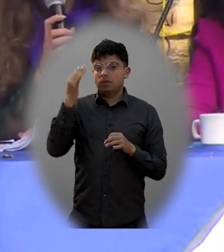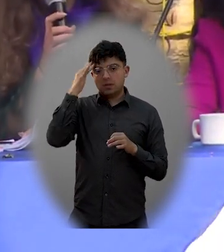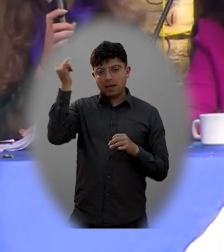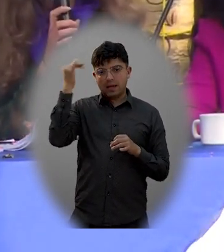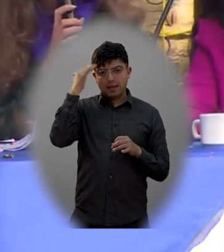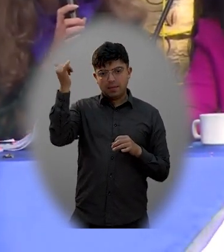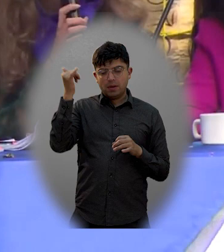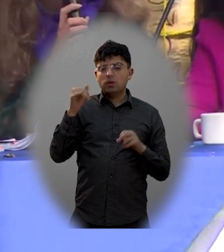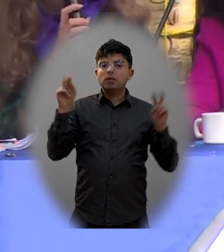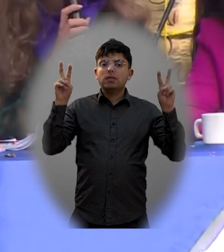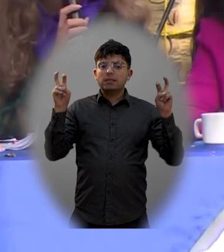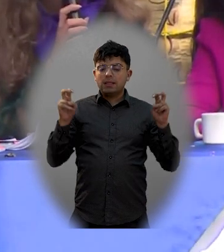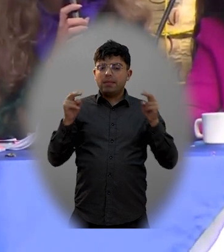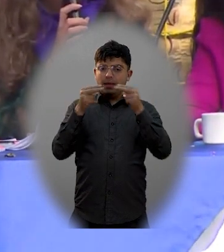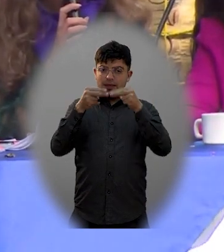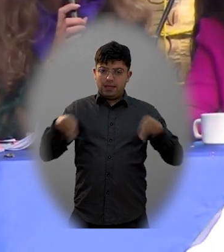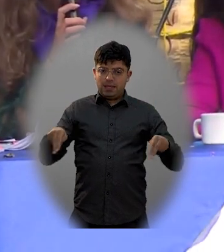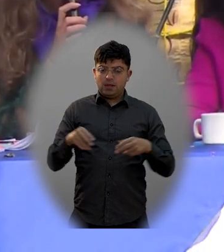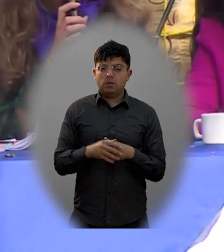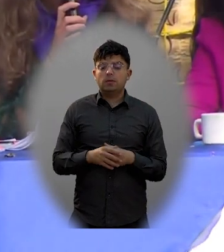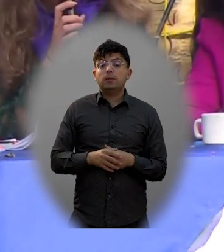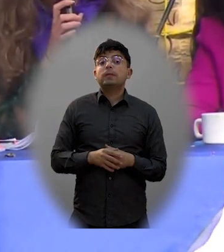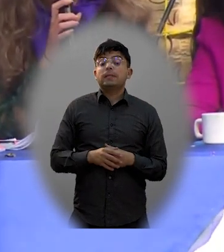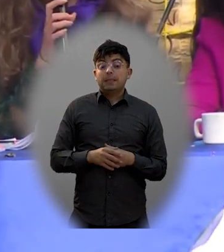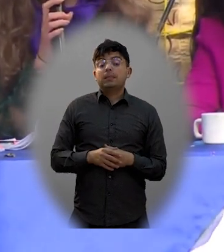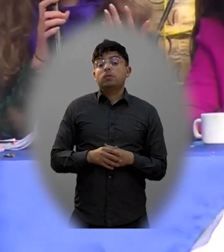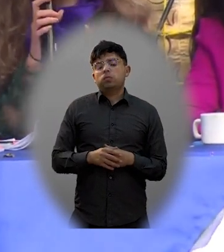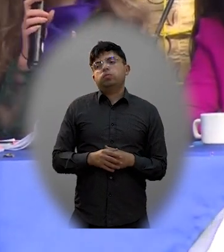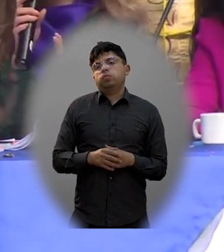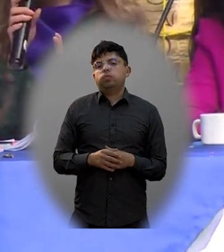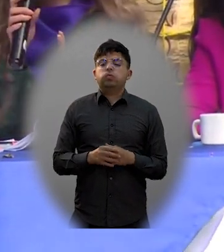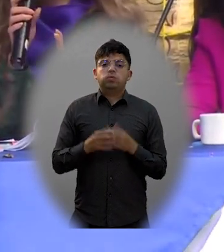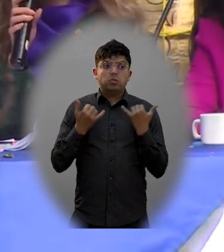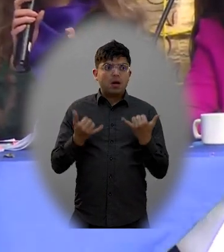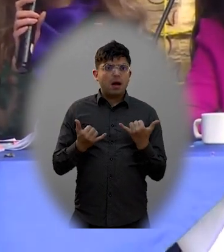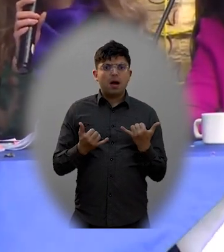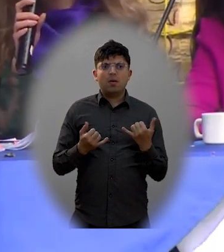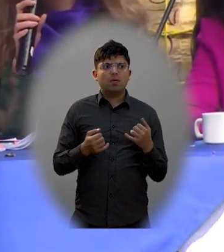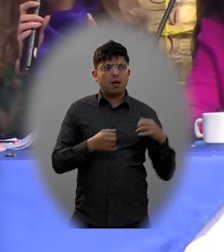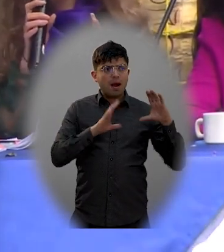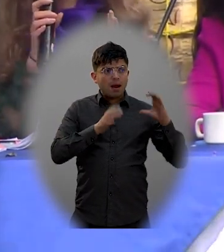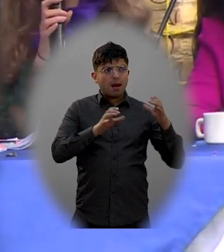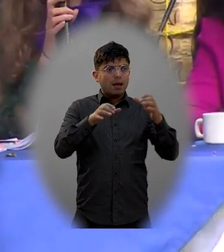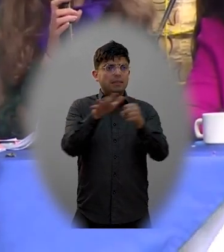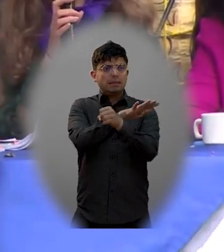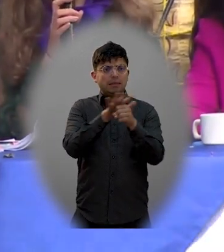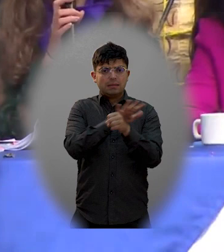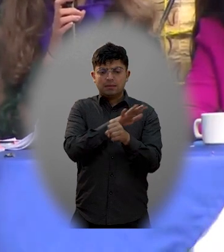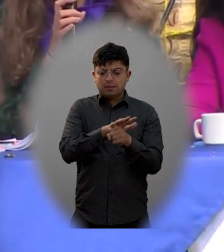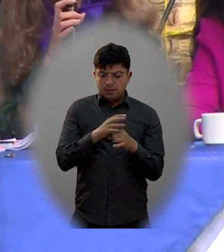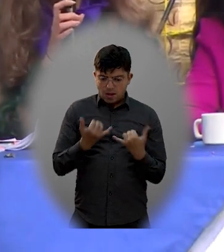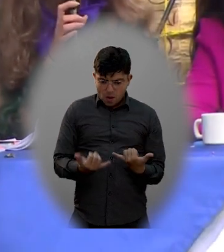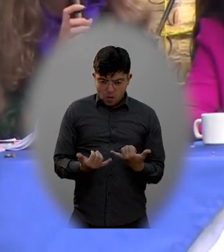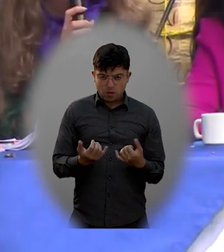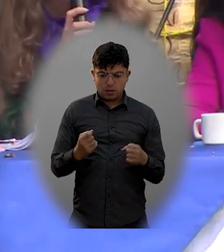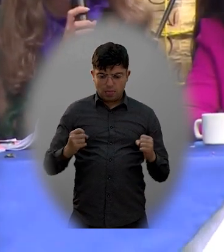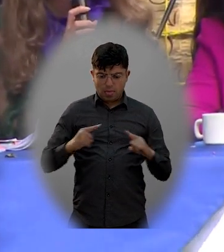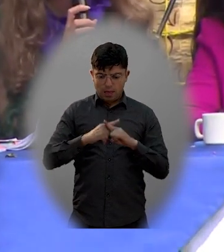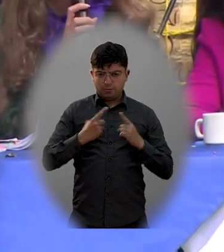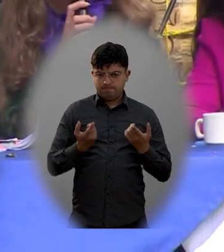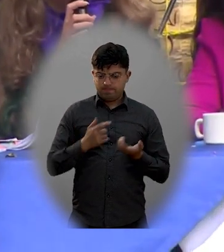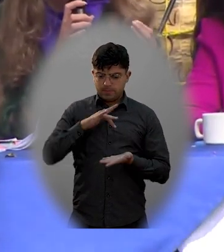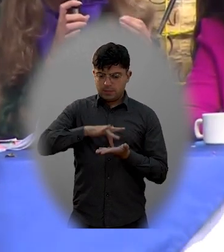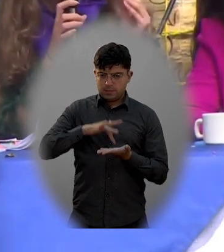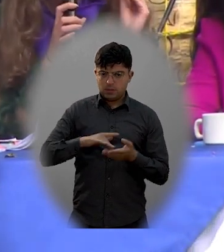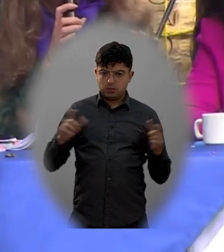para hablar de temas de género, porque es que el hecho de que muchos ahorita tengan que asumir clases, evita la